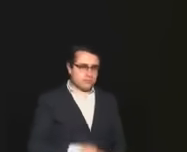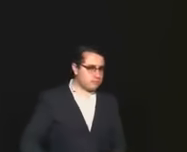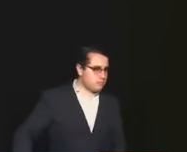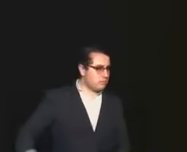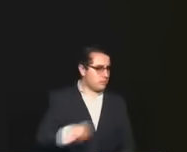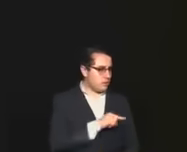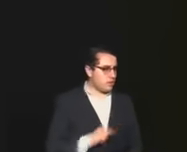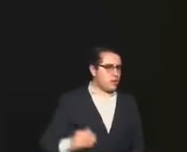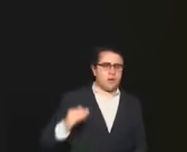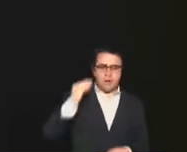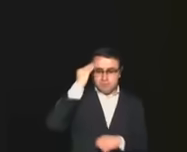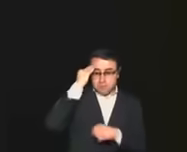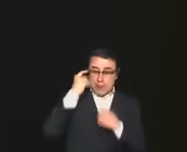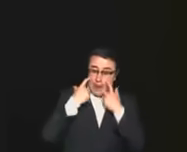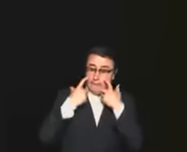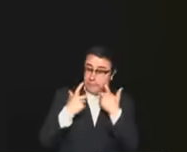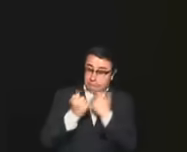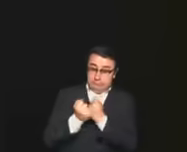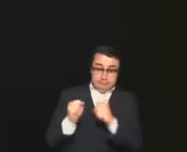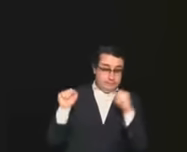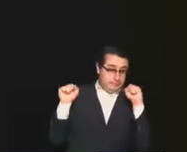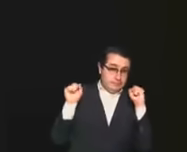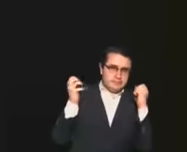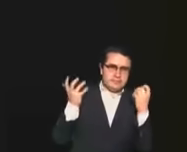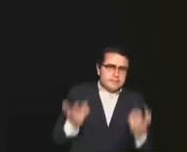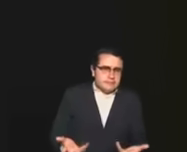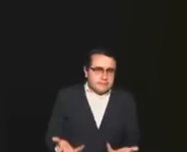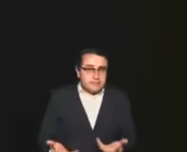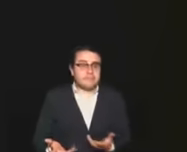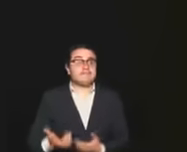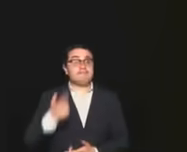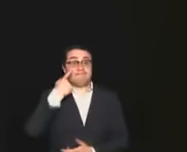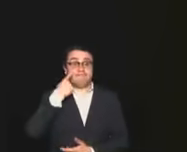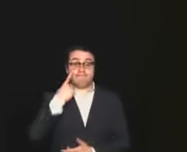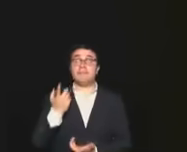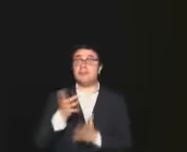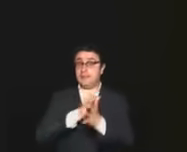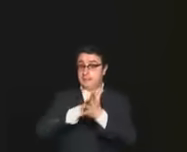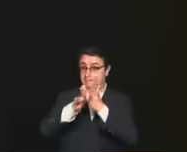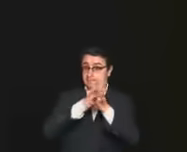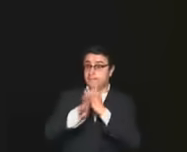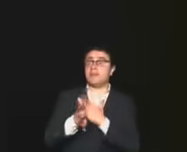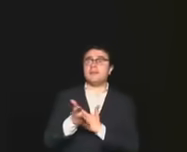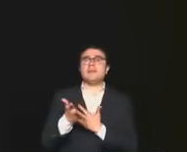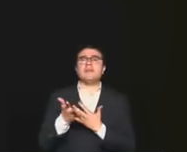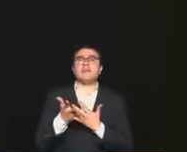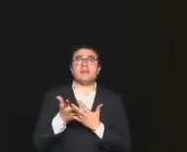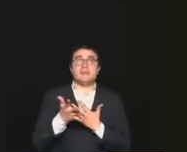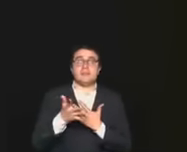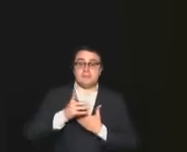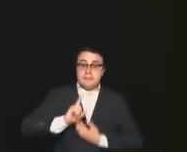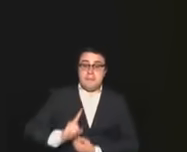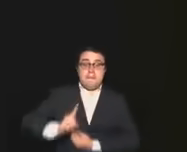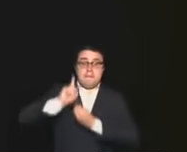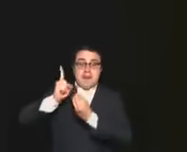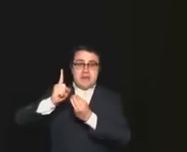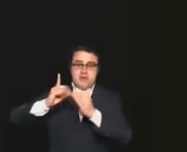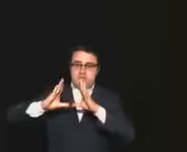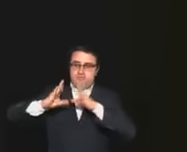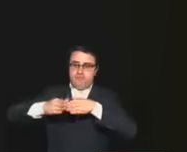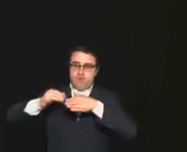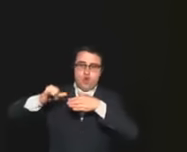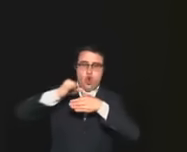hacer algo que parecería increíble, que es, a pesar del aparato del Partido Comunista Chino y del